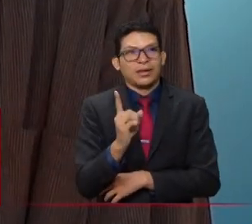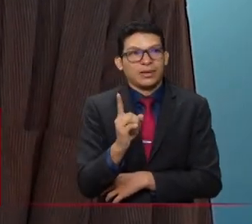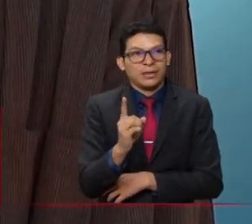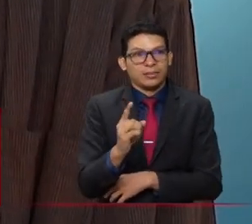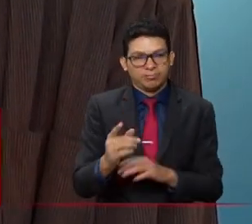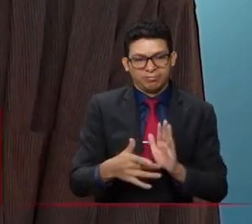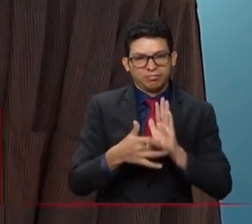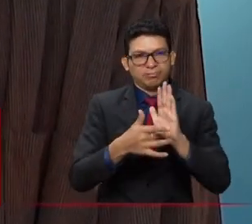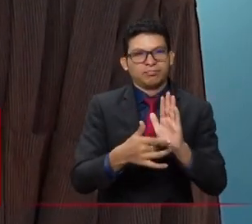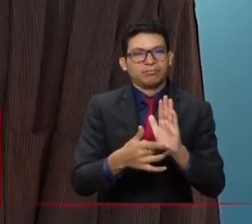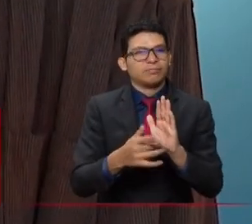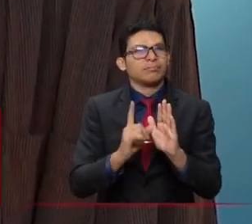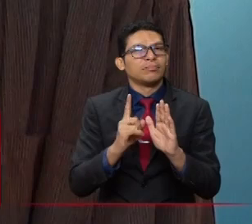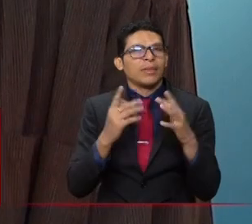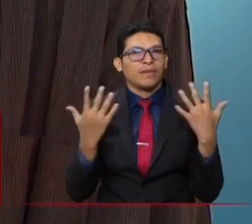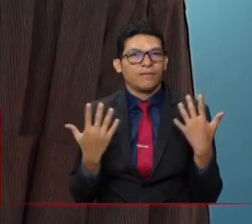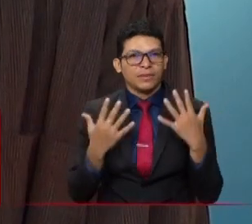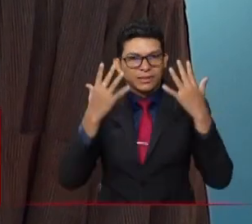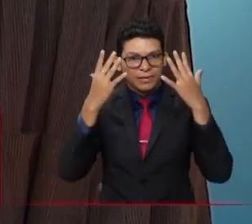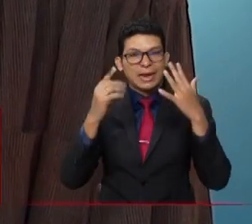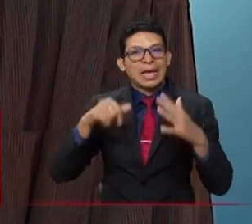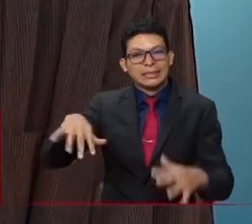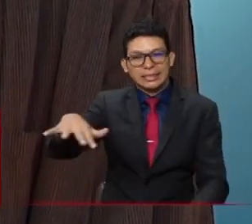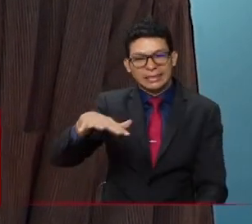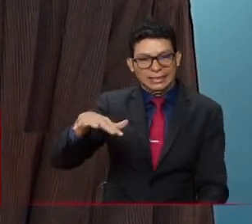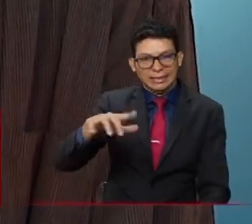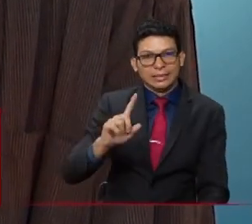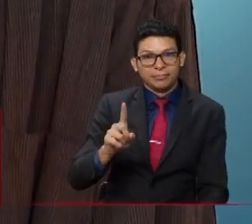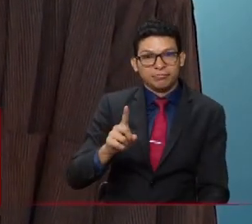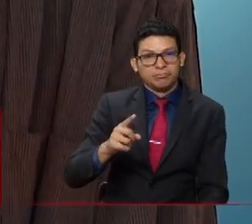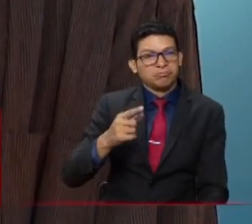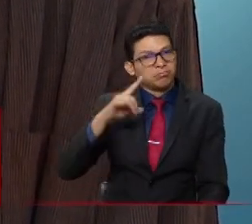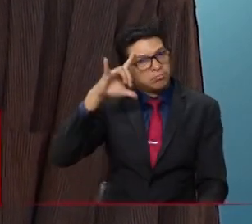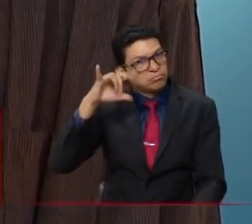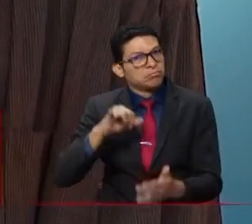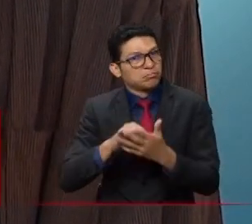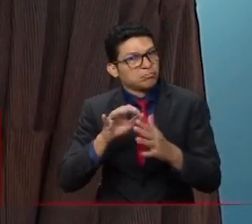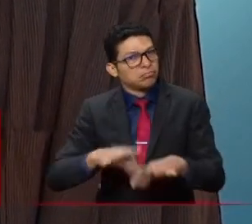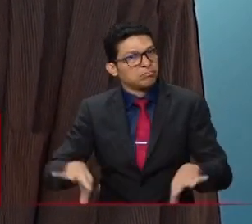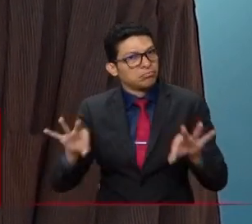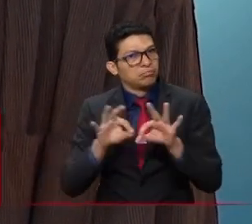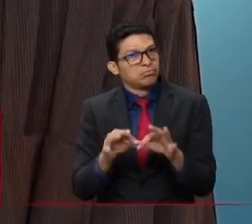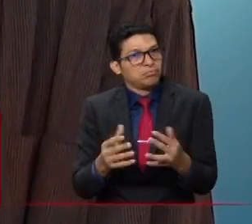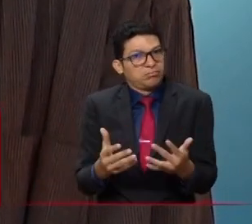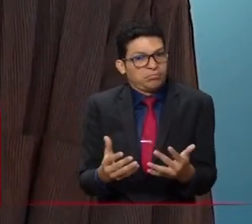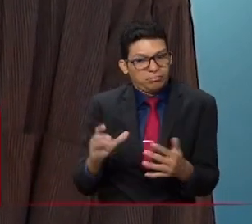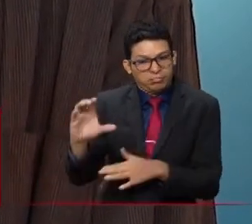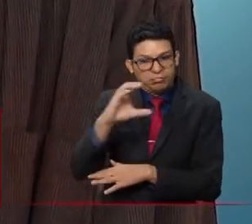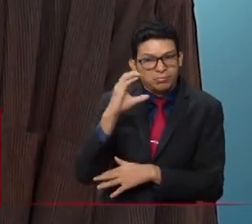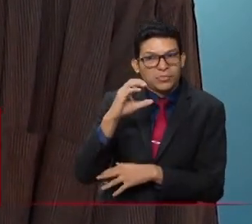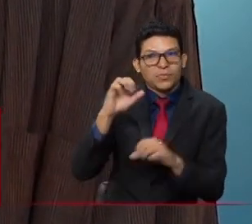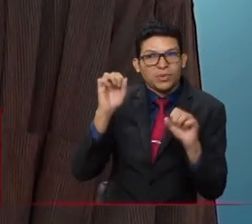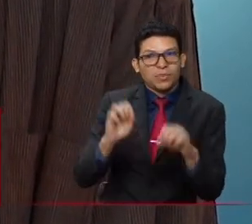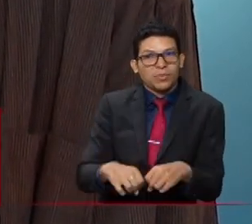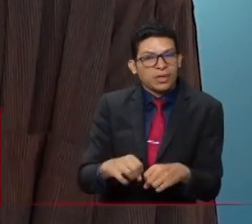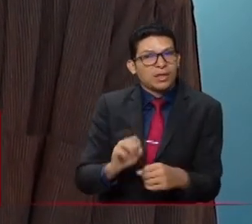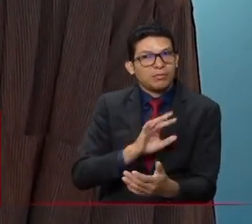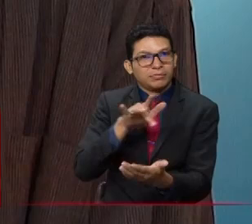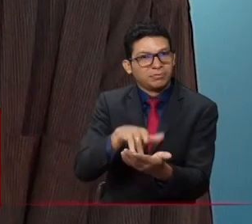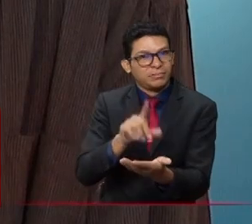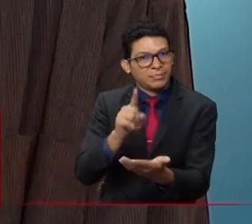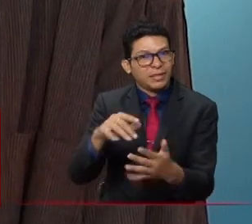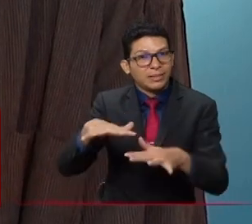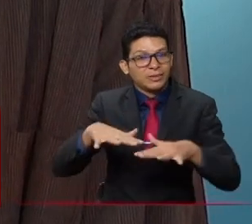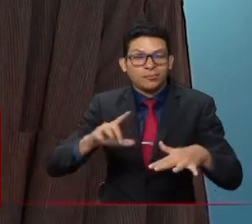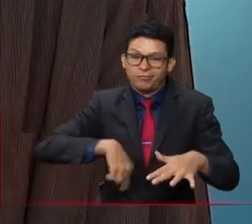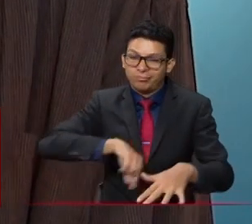se presenta en un festival de este circuito, y nos parece pues que es importante que Colombia pueda estar en estos espacios. Entonces